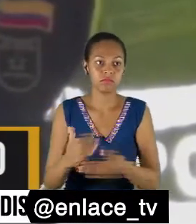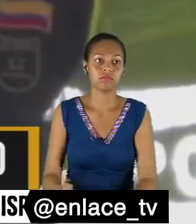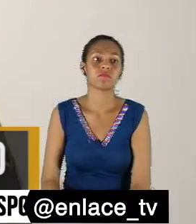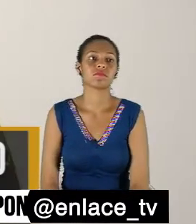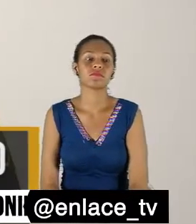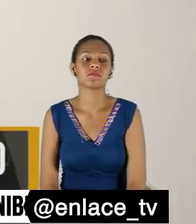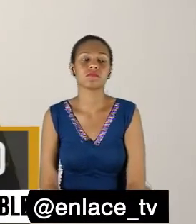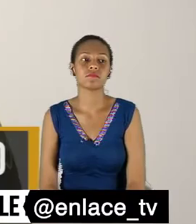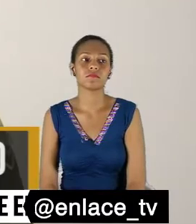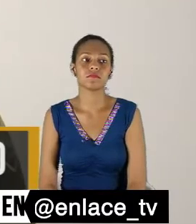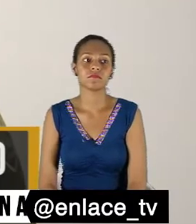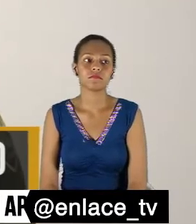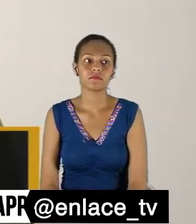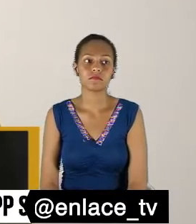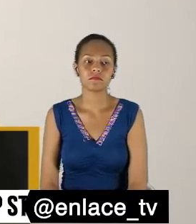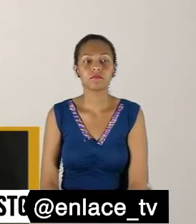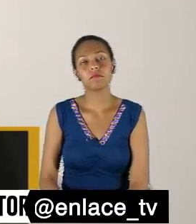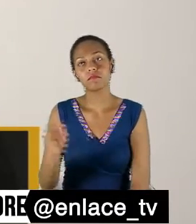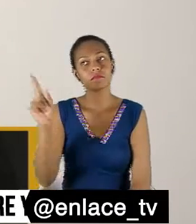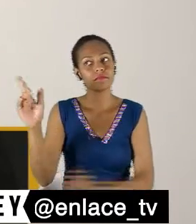pues la puerta está abierta.